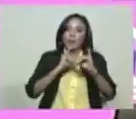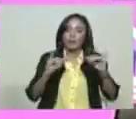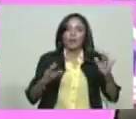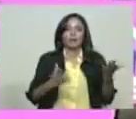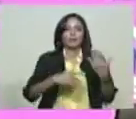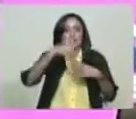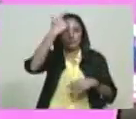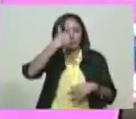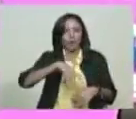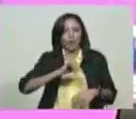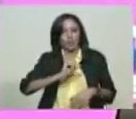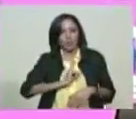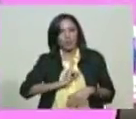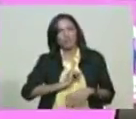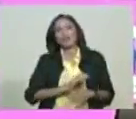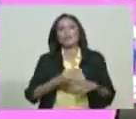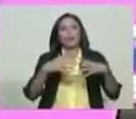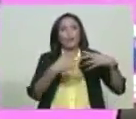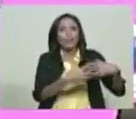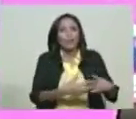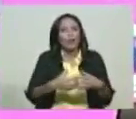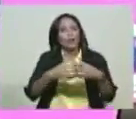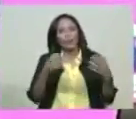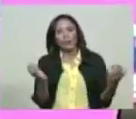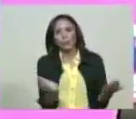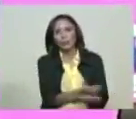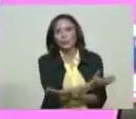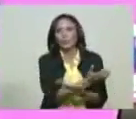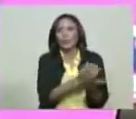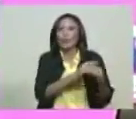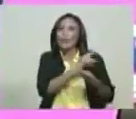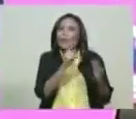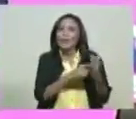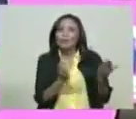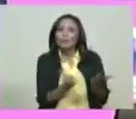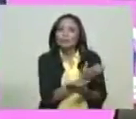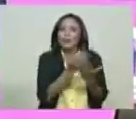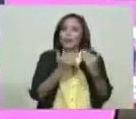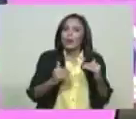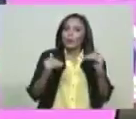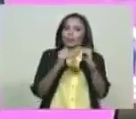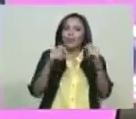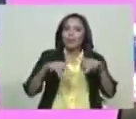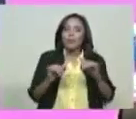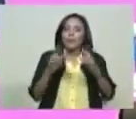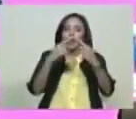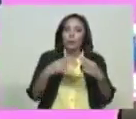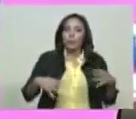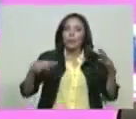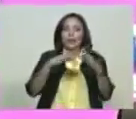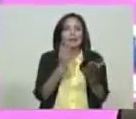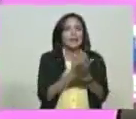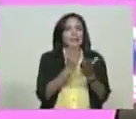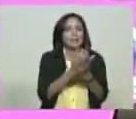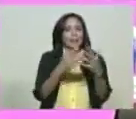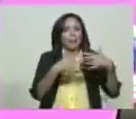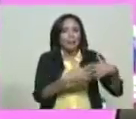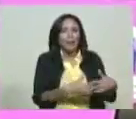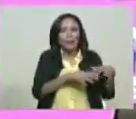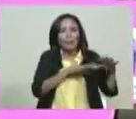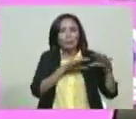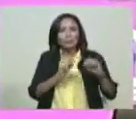nacional de saneamiento nacional de construcción de igualdad y de república sin que el imperialismo lo impida